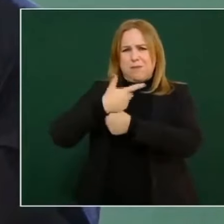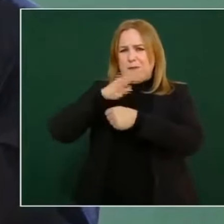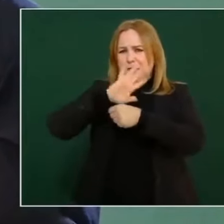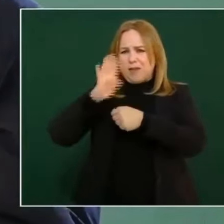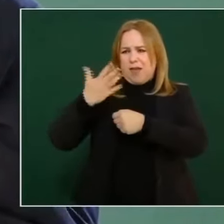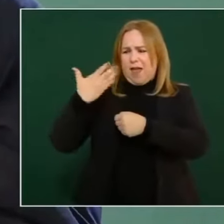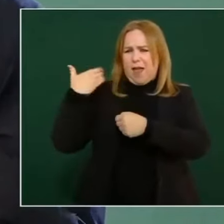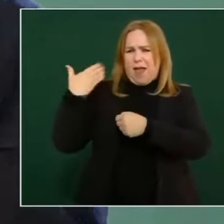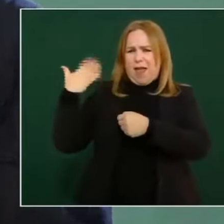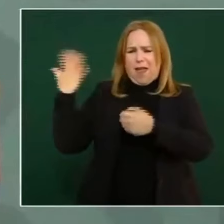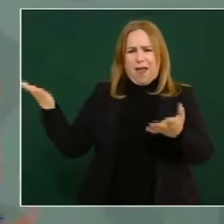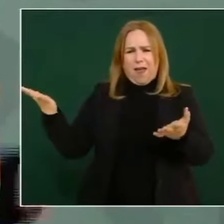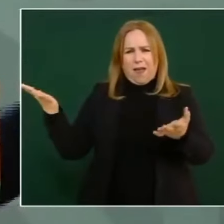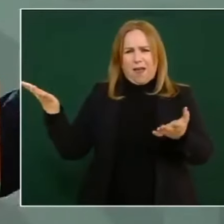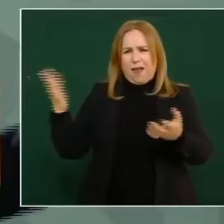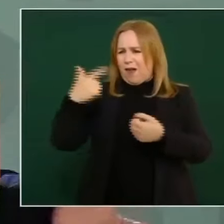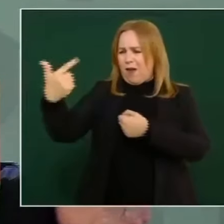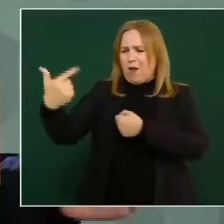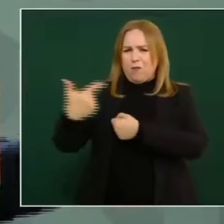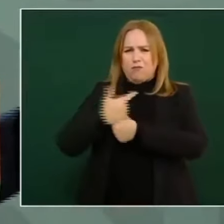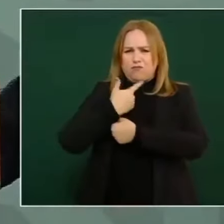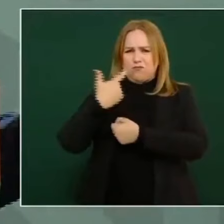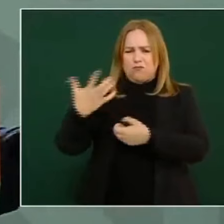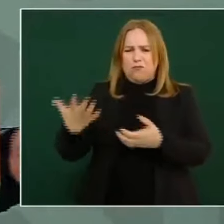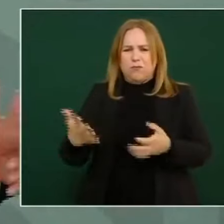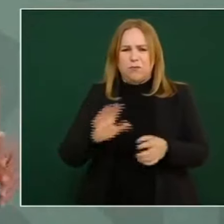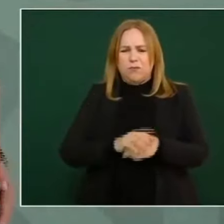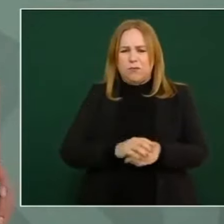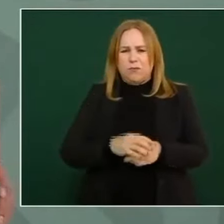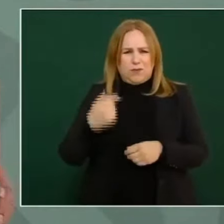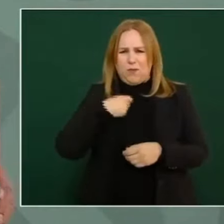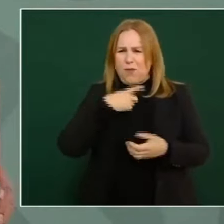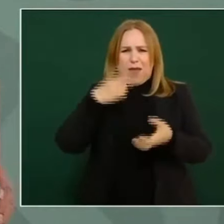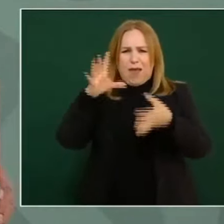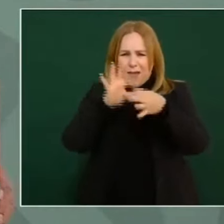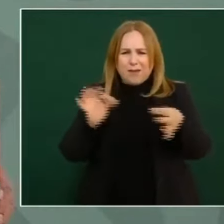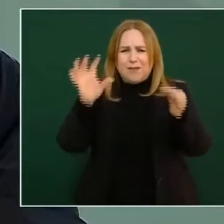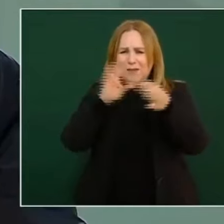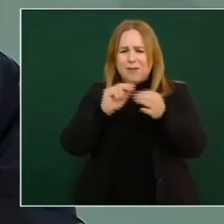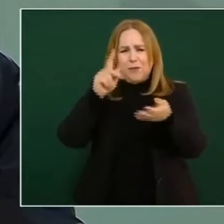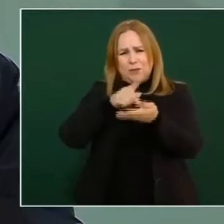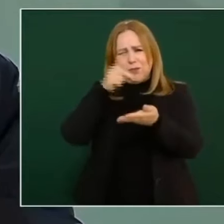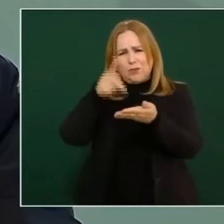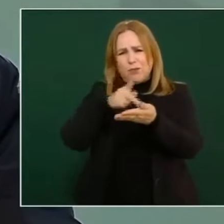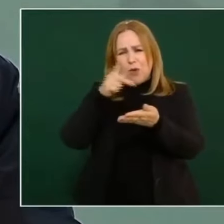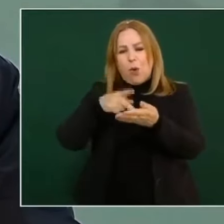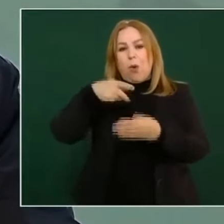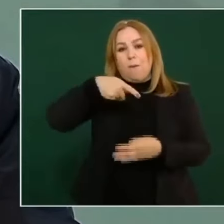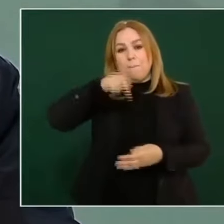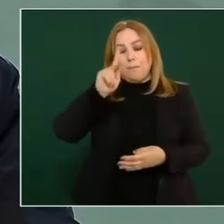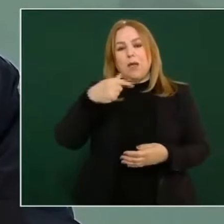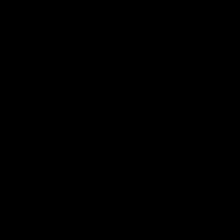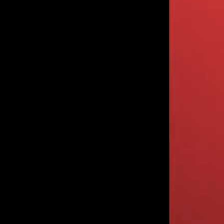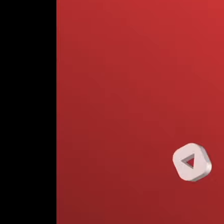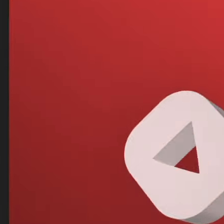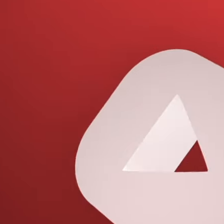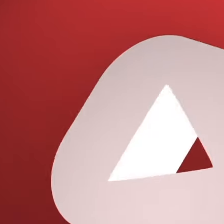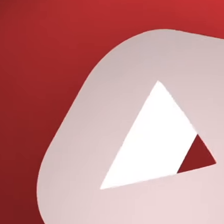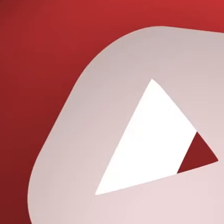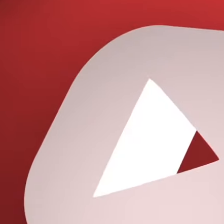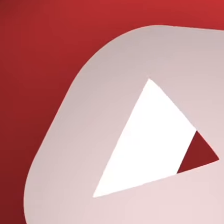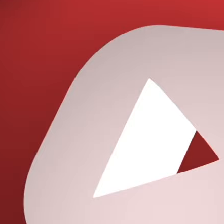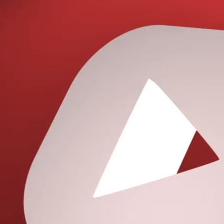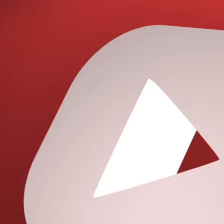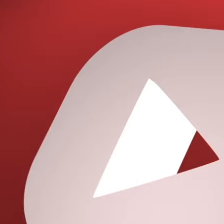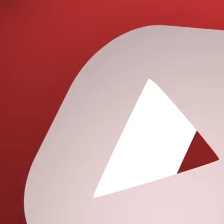Hecho papilla Ya lo he dicho y lo repito Pero tengo autoridad moral Si te